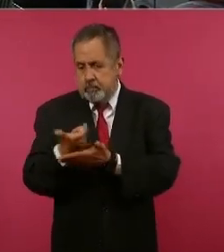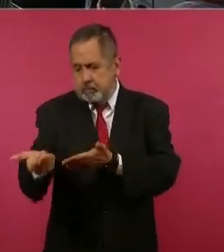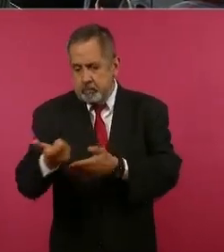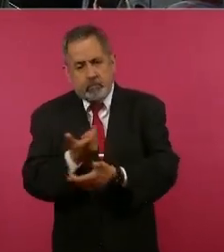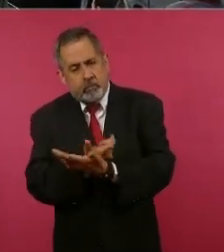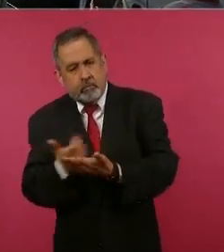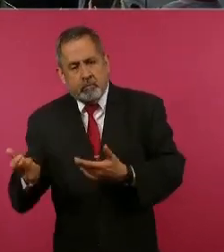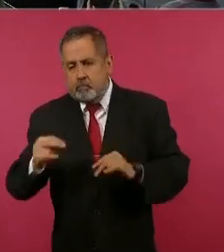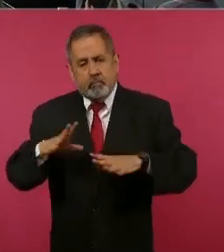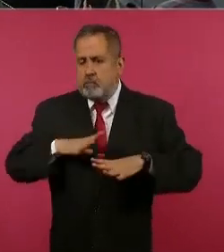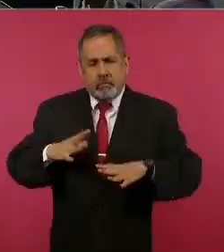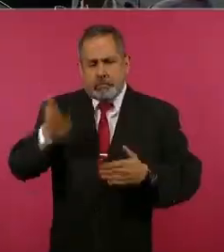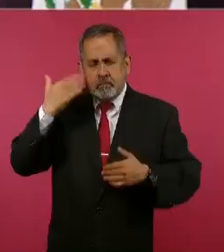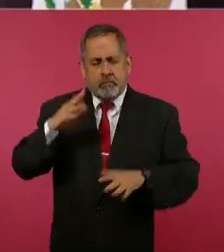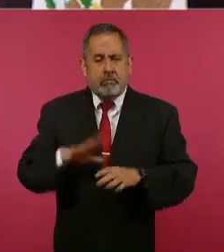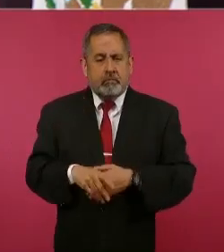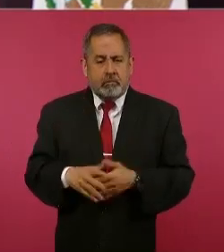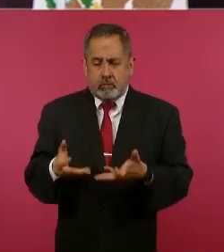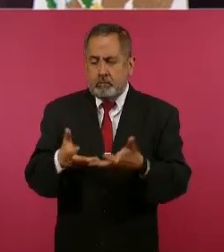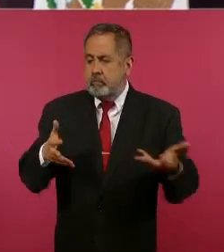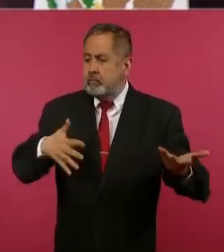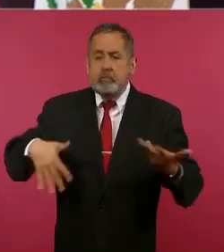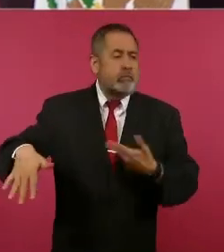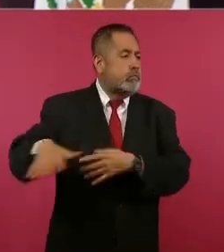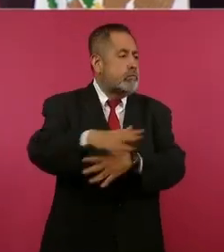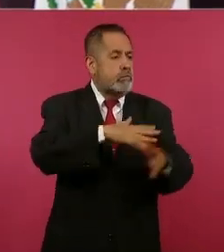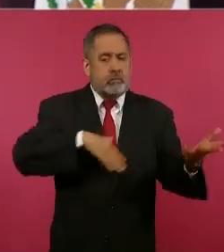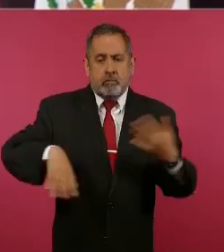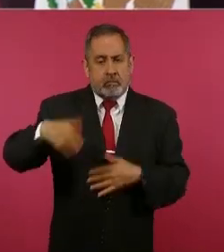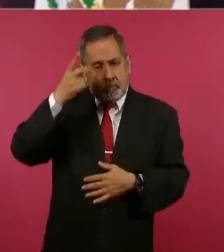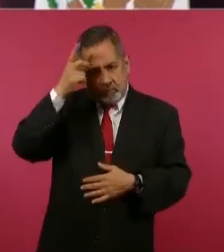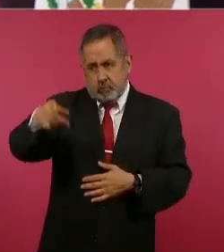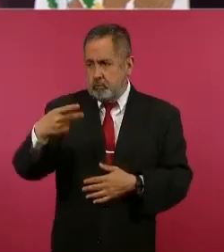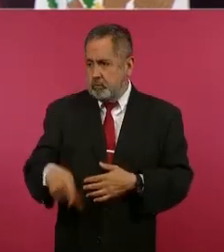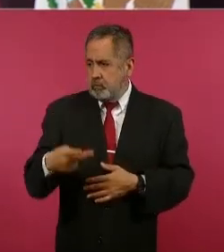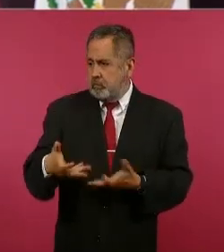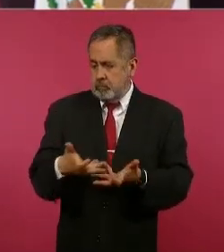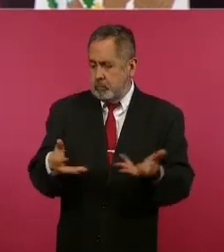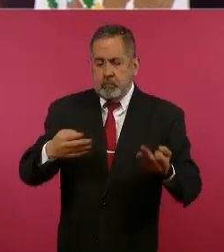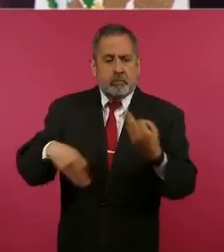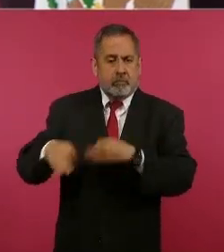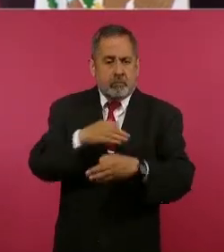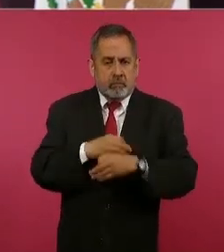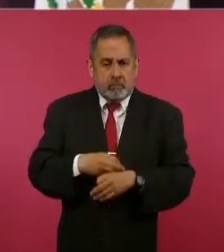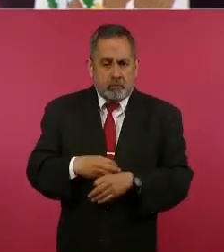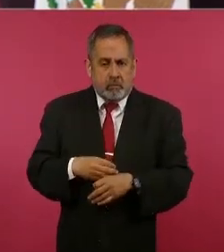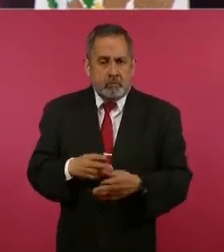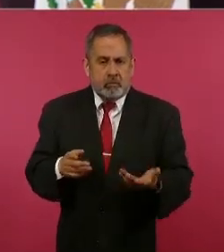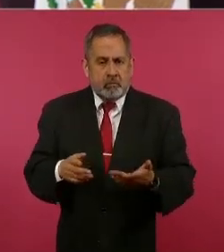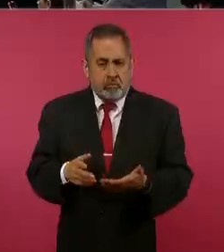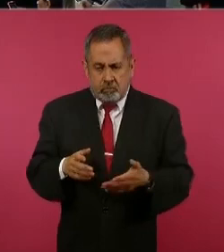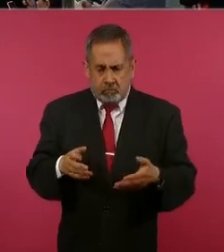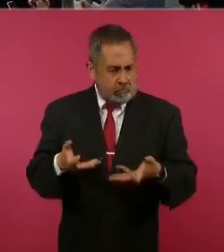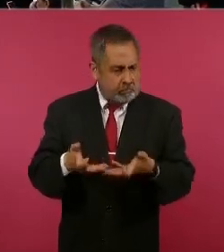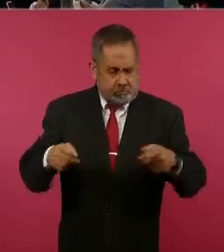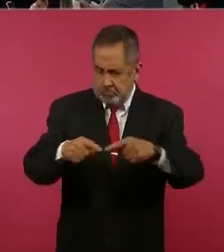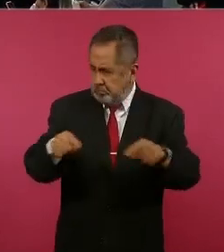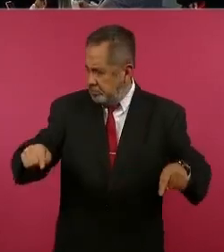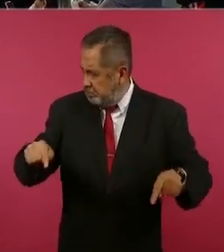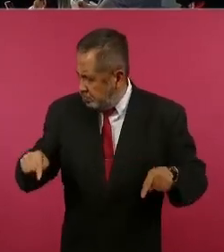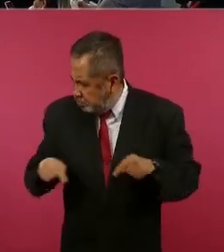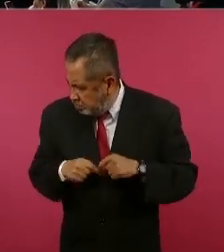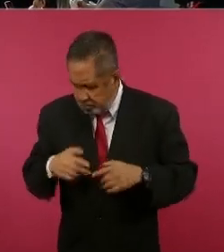La tierra era comunal. se usaba la porción de terreno que